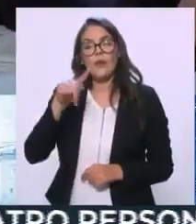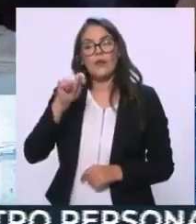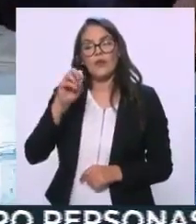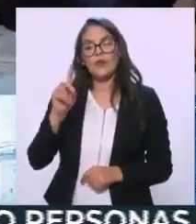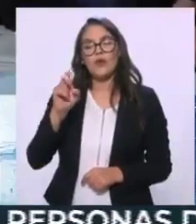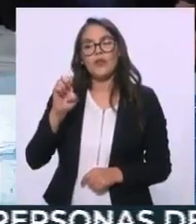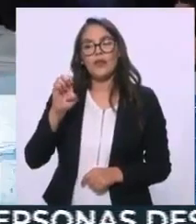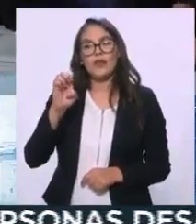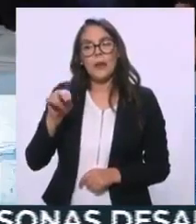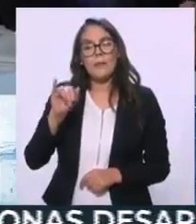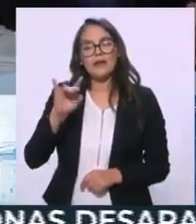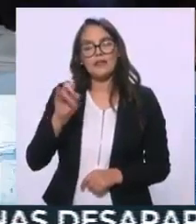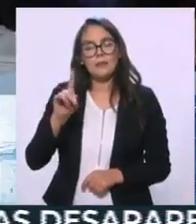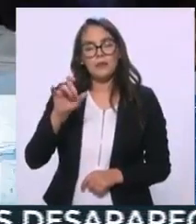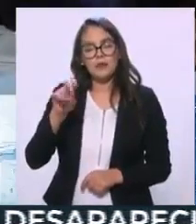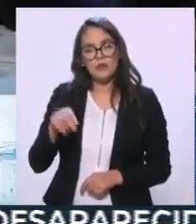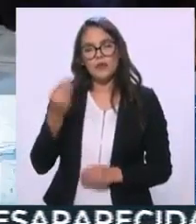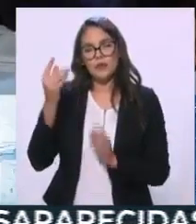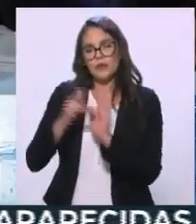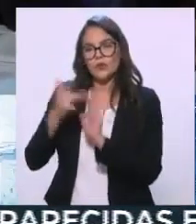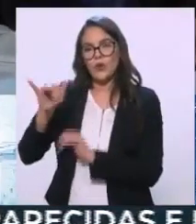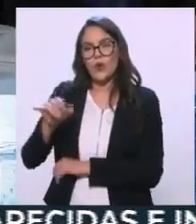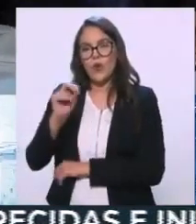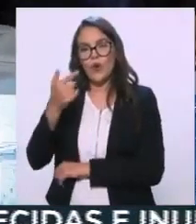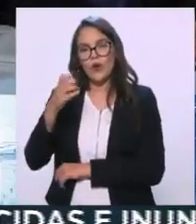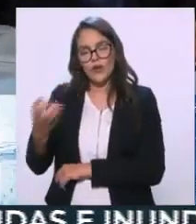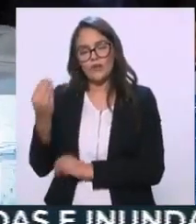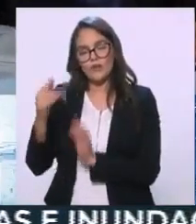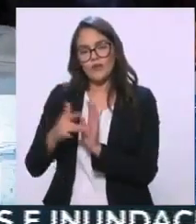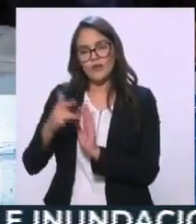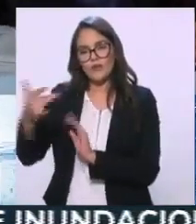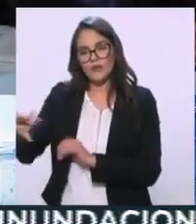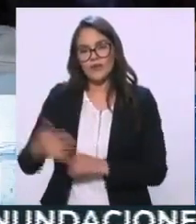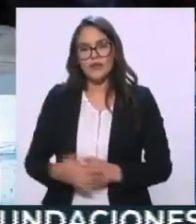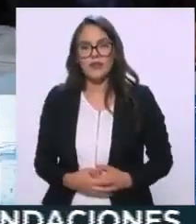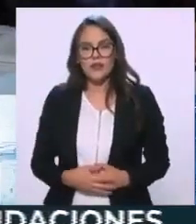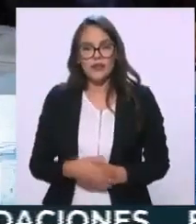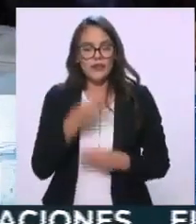emancipación. Muchísimas Jorge gracias. Alemán, muchas gracias por estar con nosotros esta noche. Gracias,